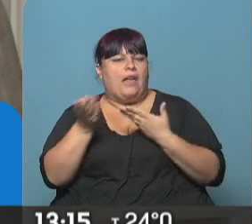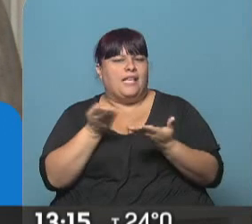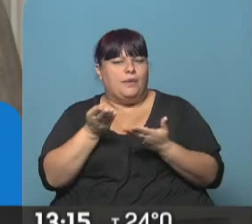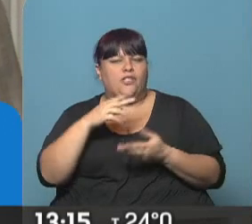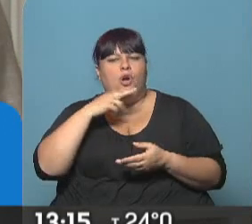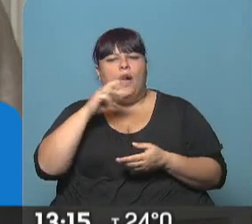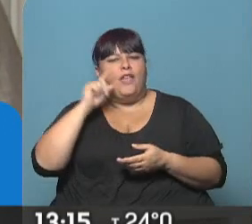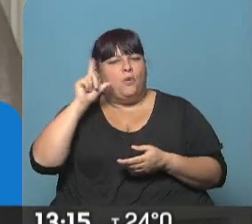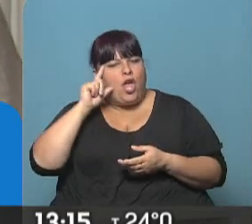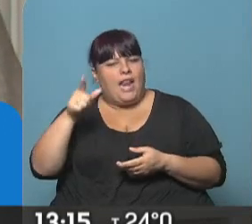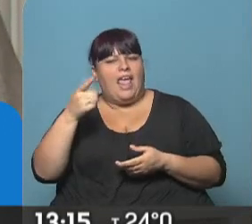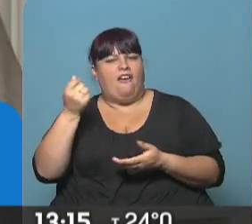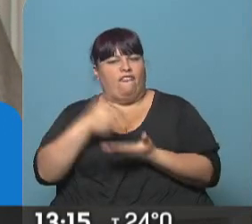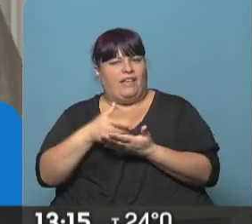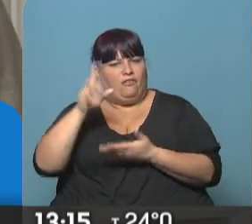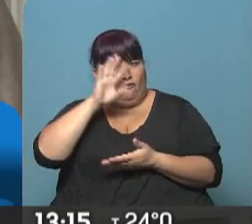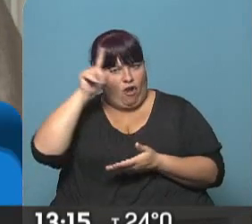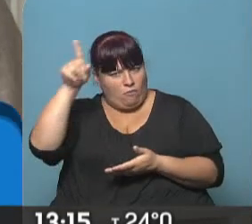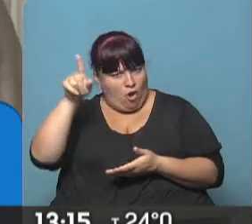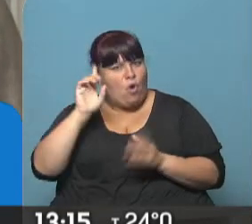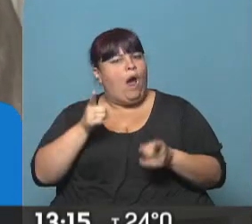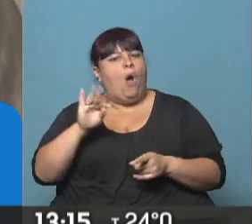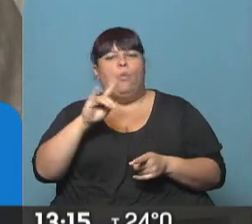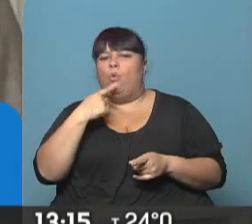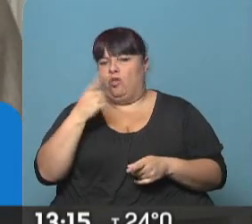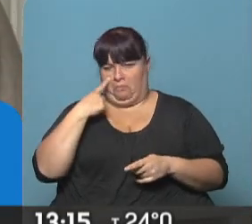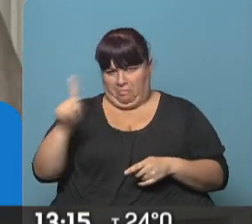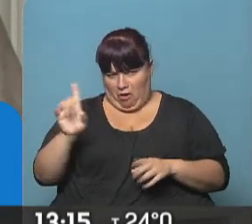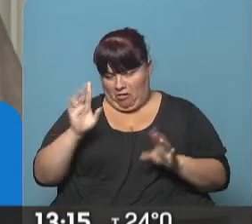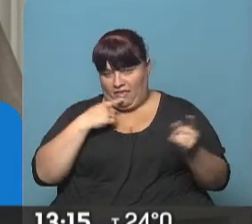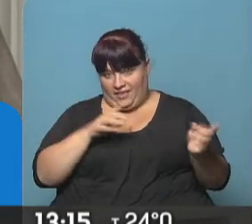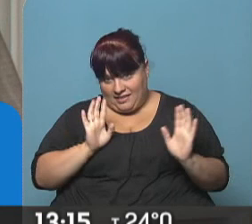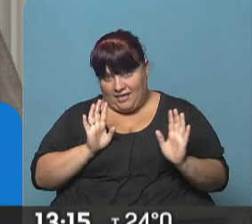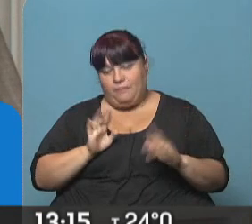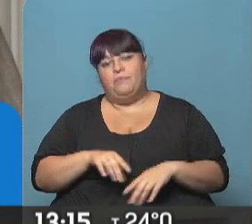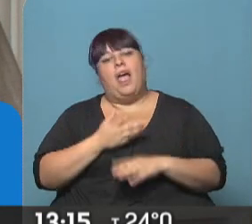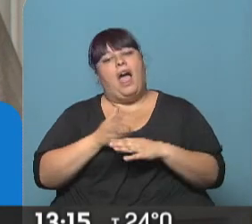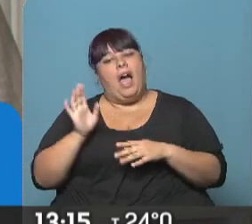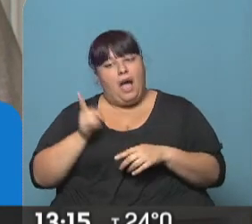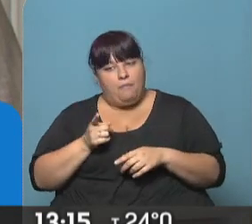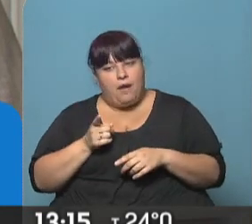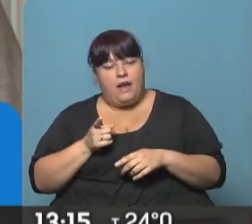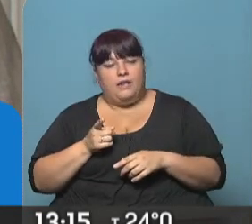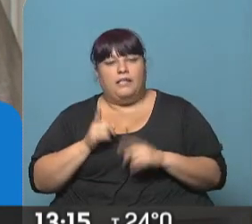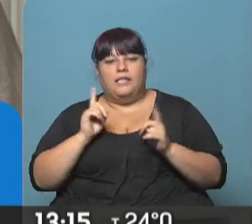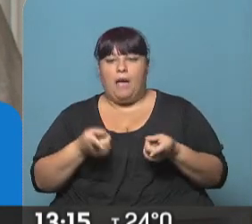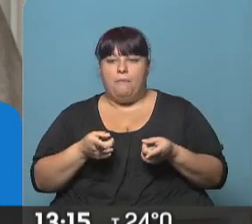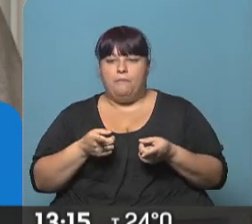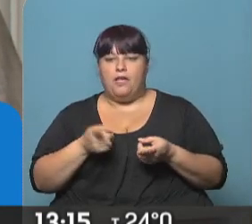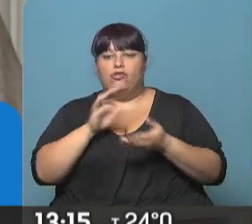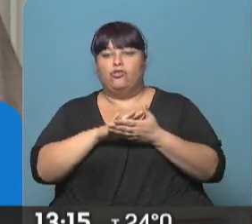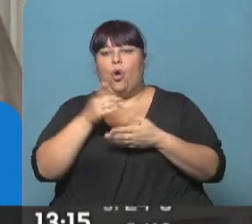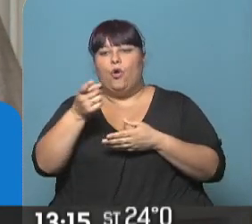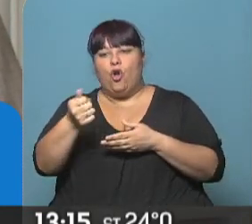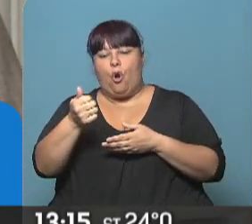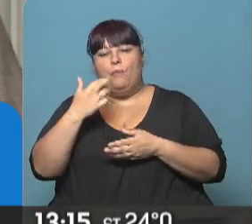Vandrebrel en efectivo en la provincia de Formosa, a pesar de que Boudou dice que no se conoce con él. Y por el otro lado, también lo de la compra